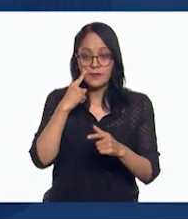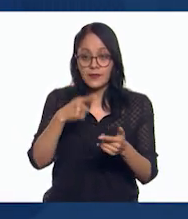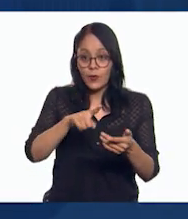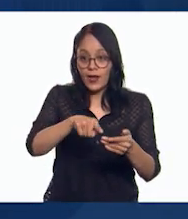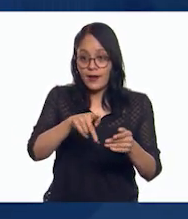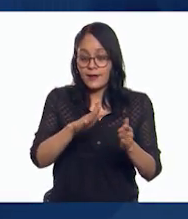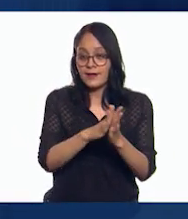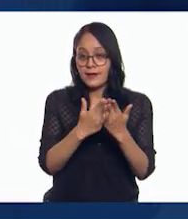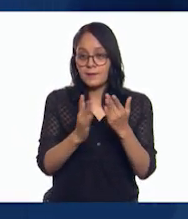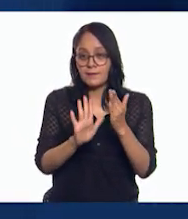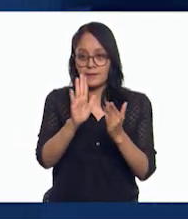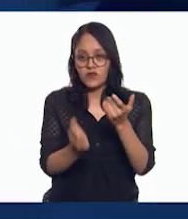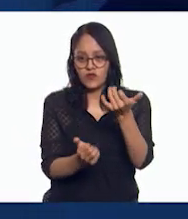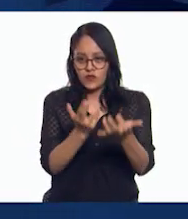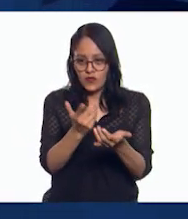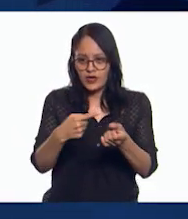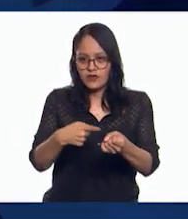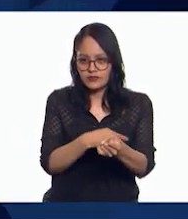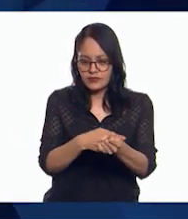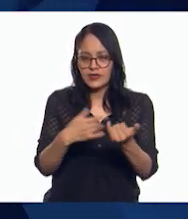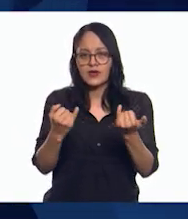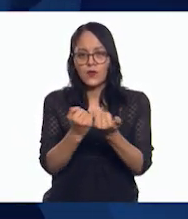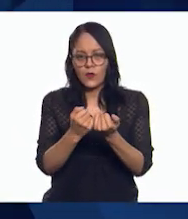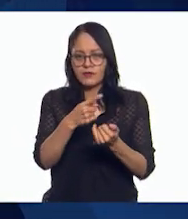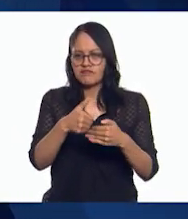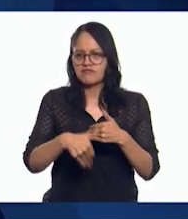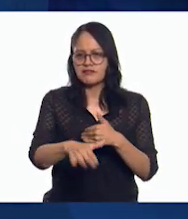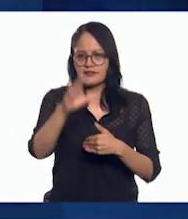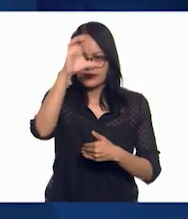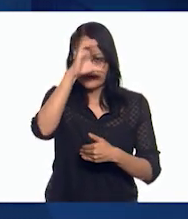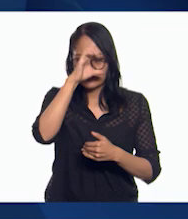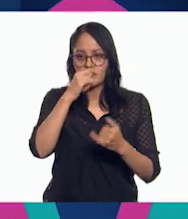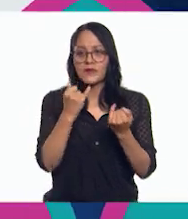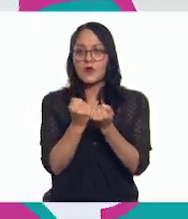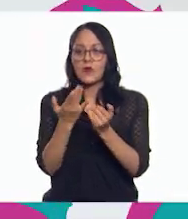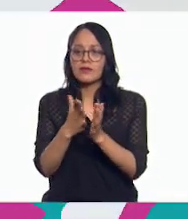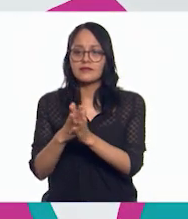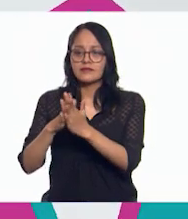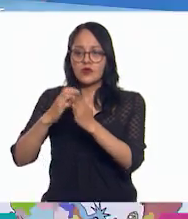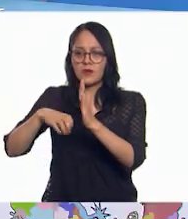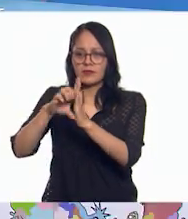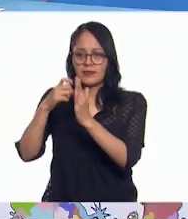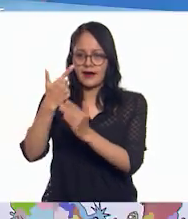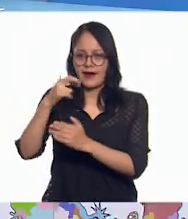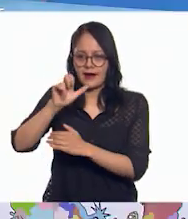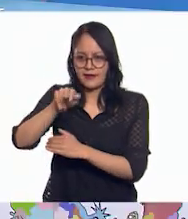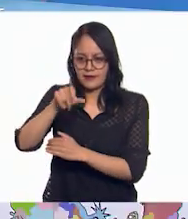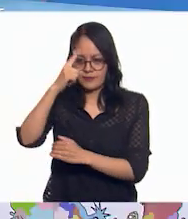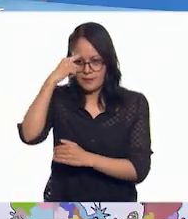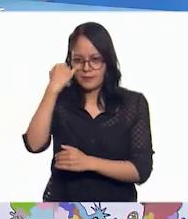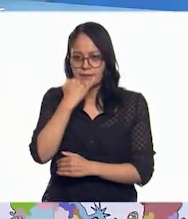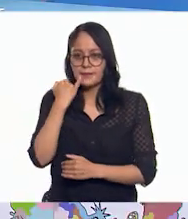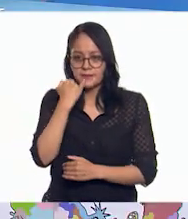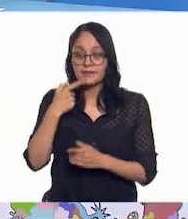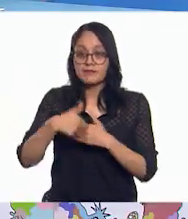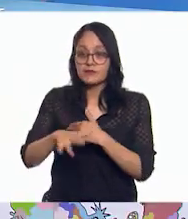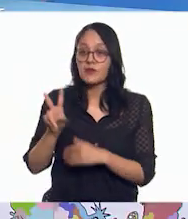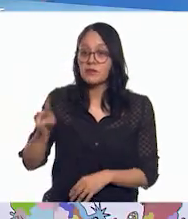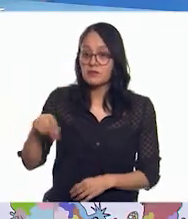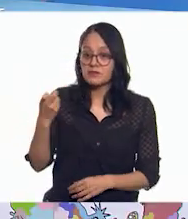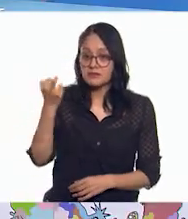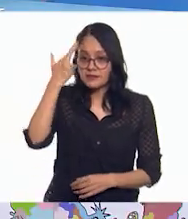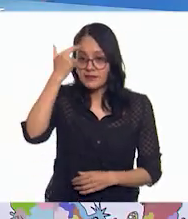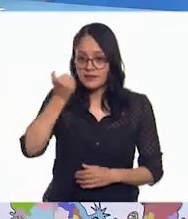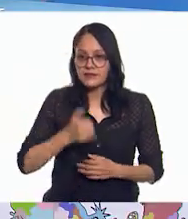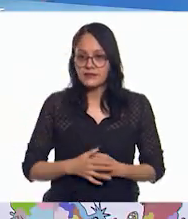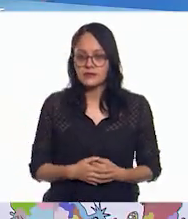de rubíes, perpetuidad viviente de la esencia, granero del idioma. Coincido con tu interpretación, María. Sin embargo,